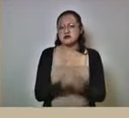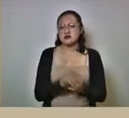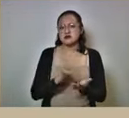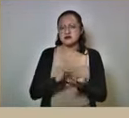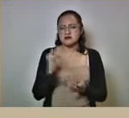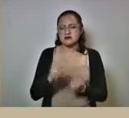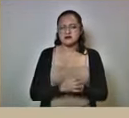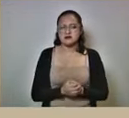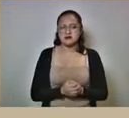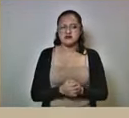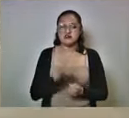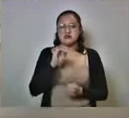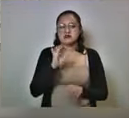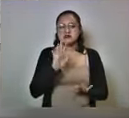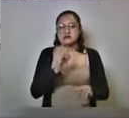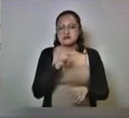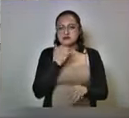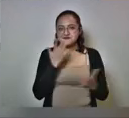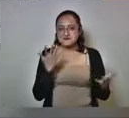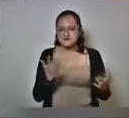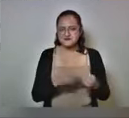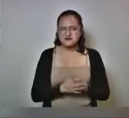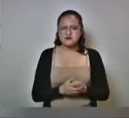Gracias. Mira,